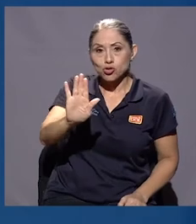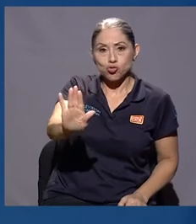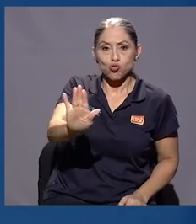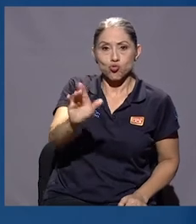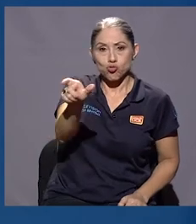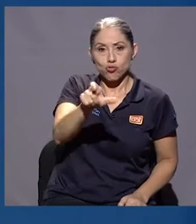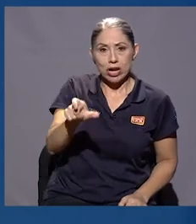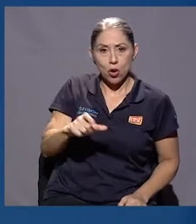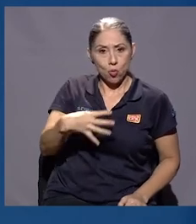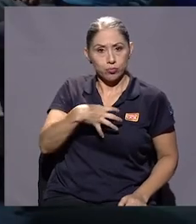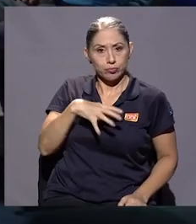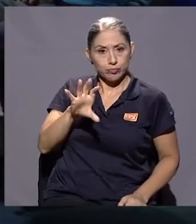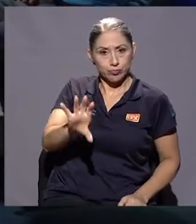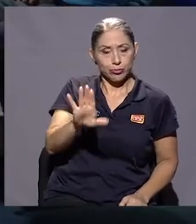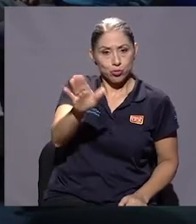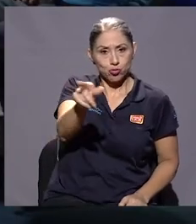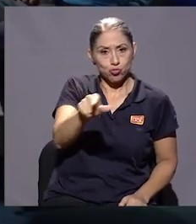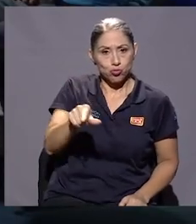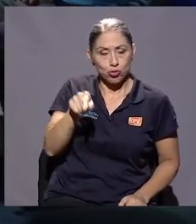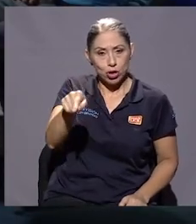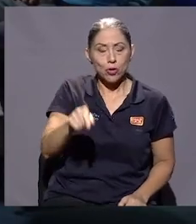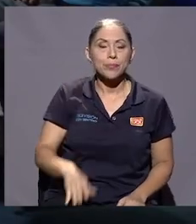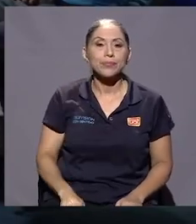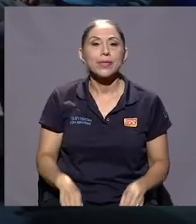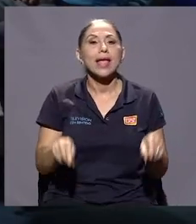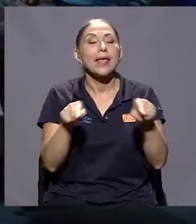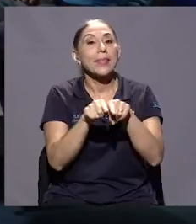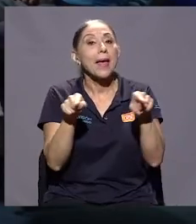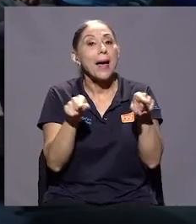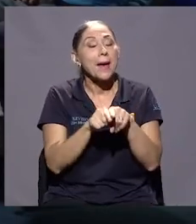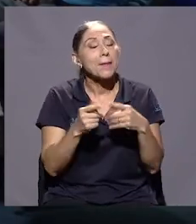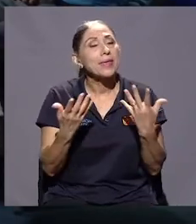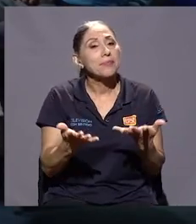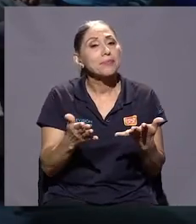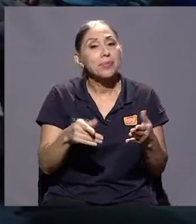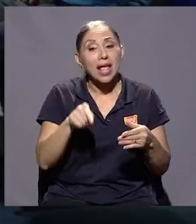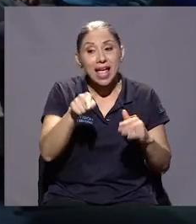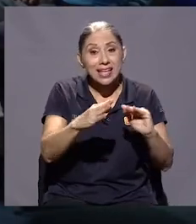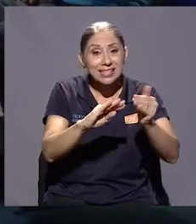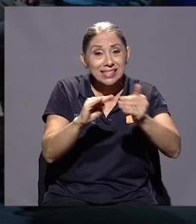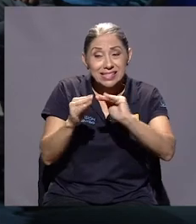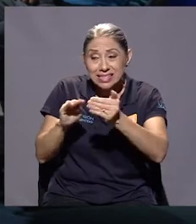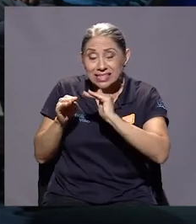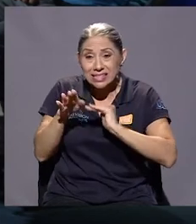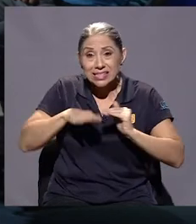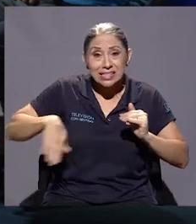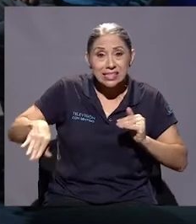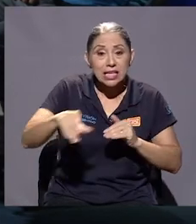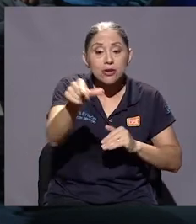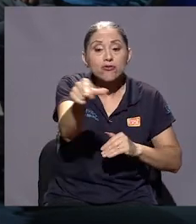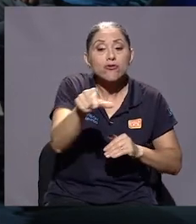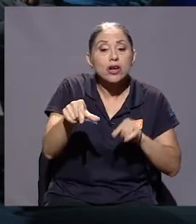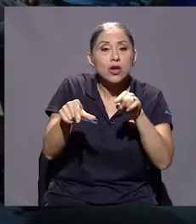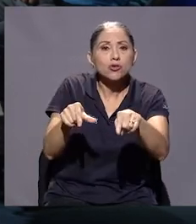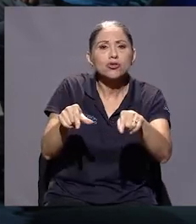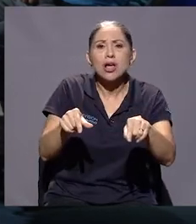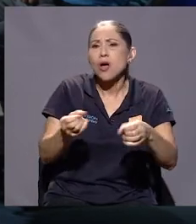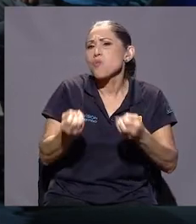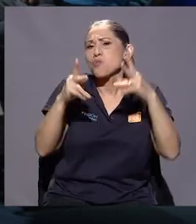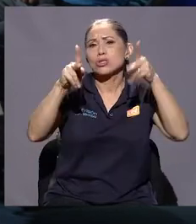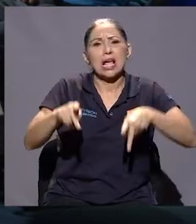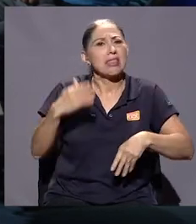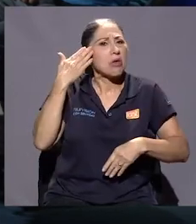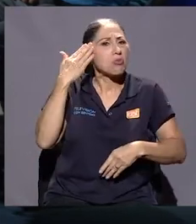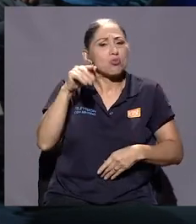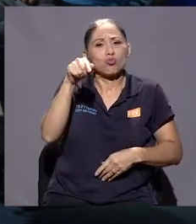parte también en mucho caso de los ríos urbanos la gente no conoce sus ríos que eso también en gran parte lo que tratamos de